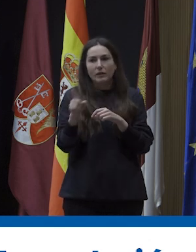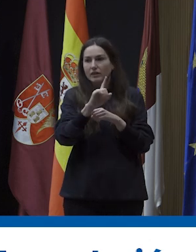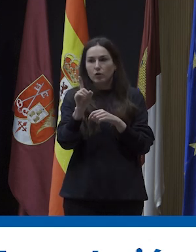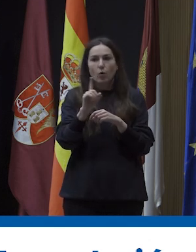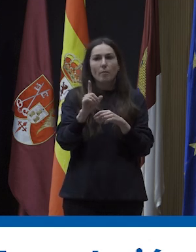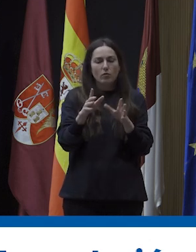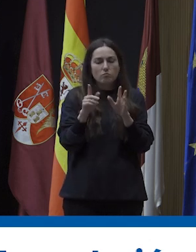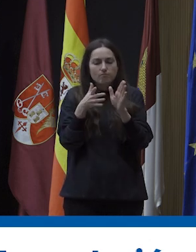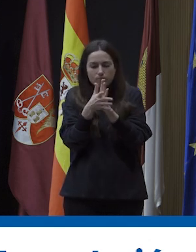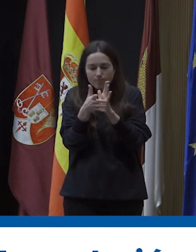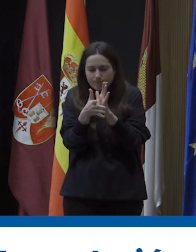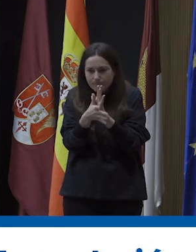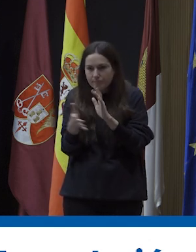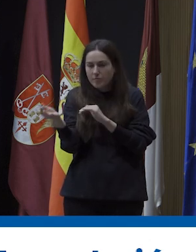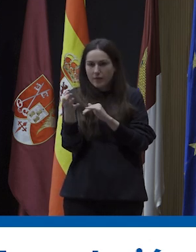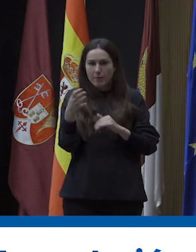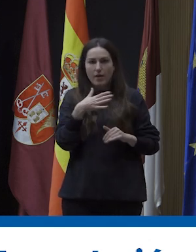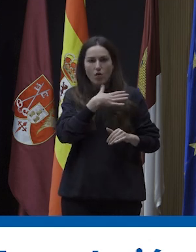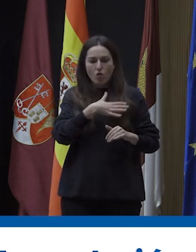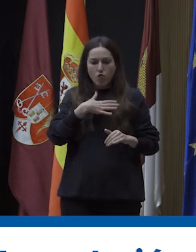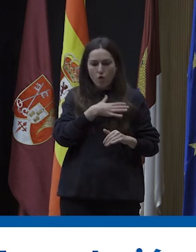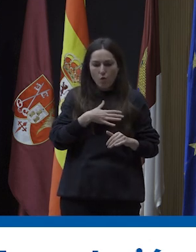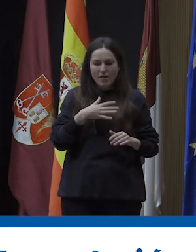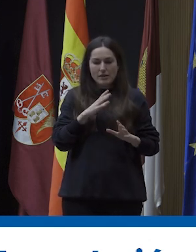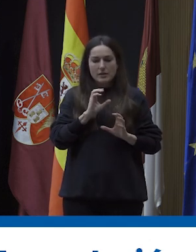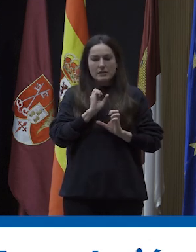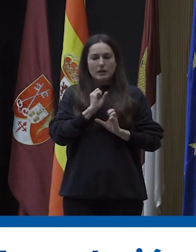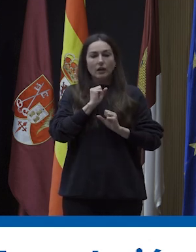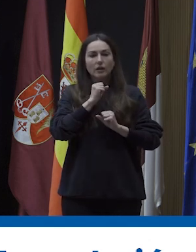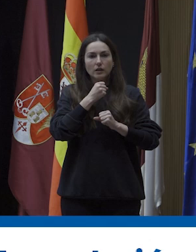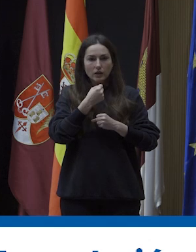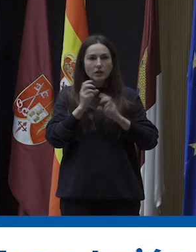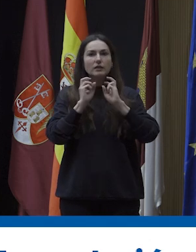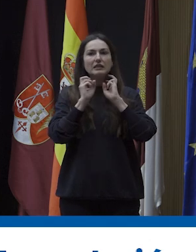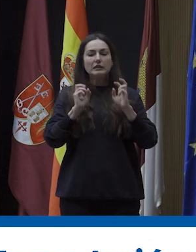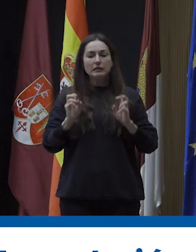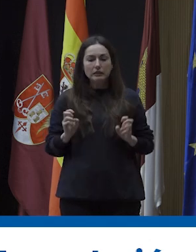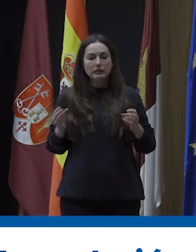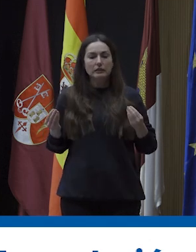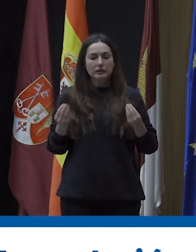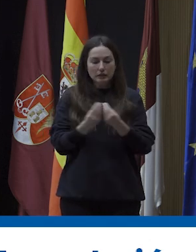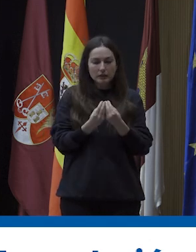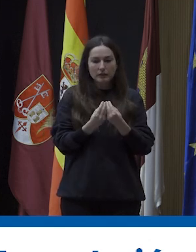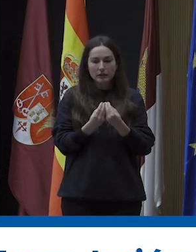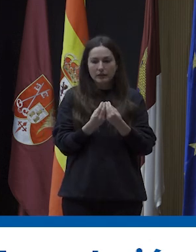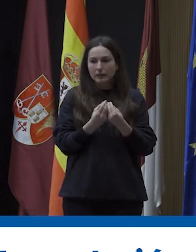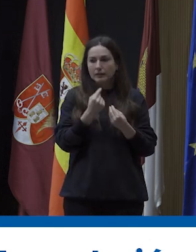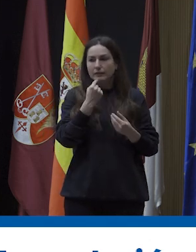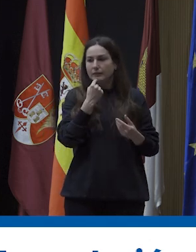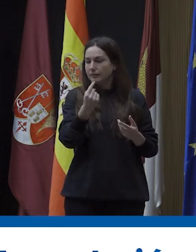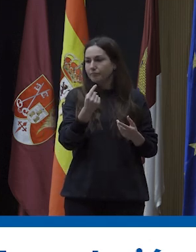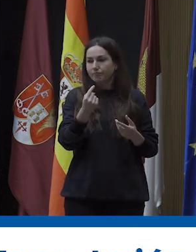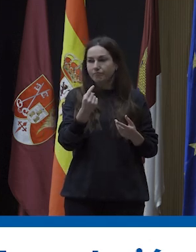en detalle. Su localización, la sensación de estrangulamiento y la ansiedad que la acompaña hacen que no sea inadecuado